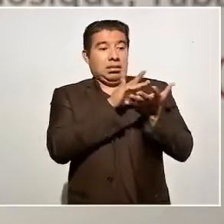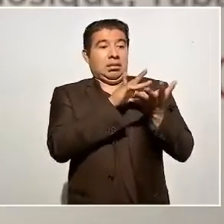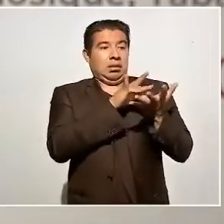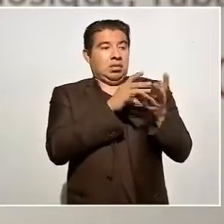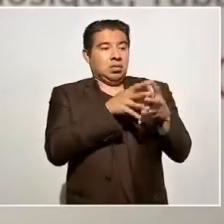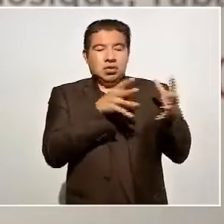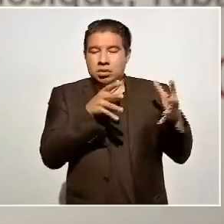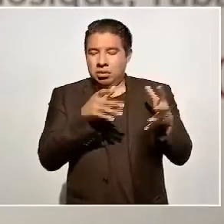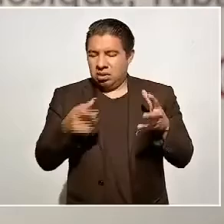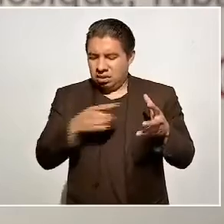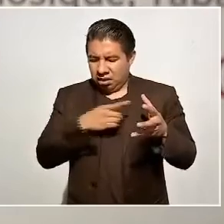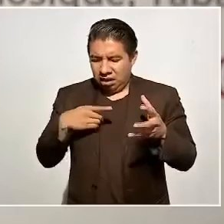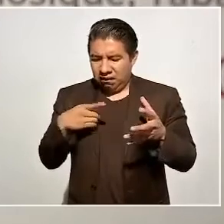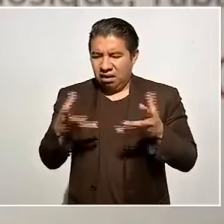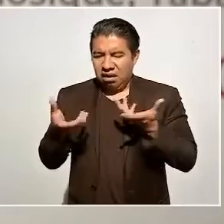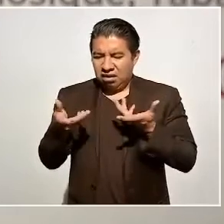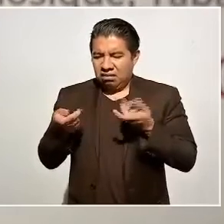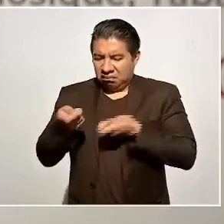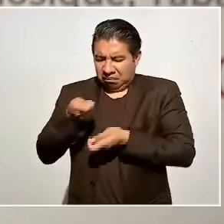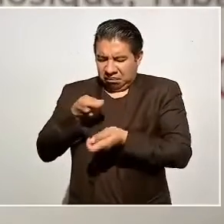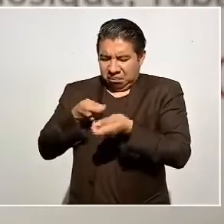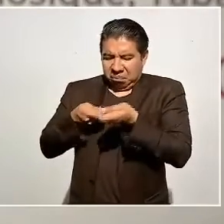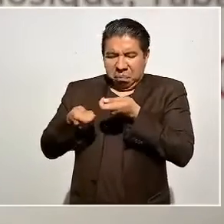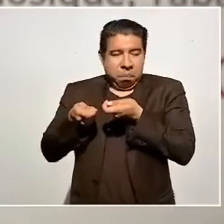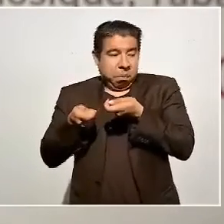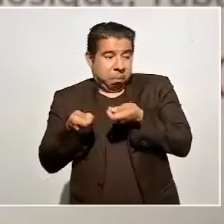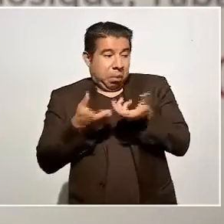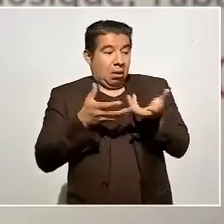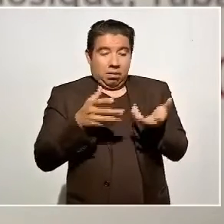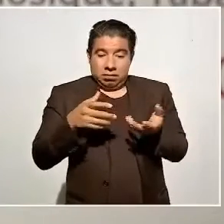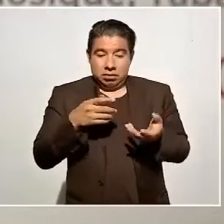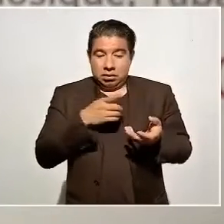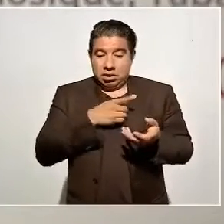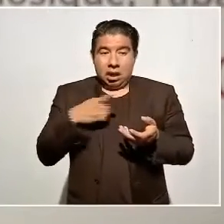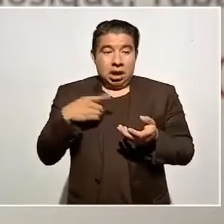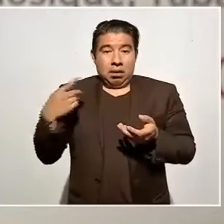convertir las deudas privadas en deuda pública